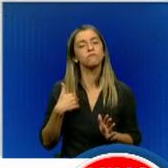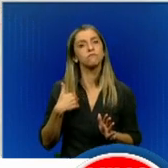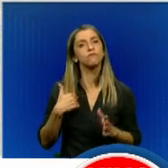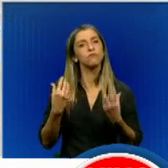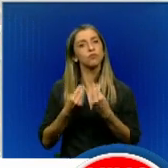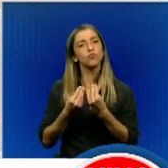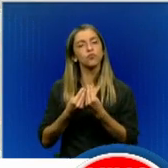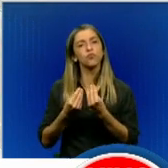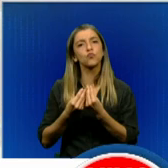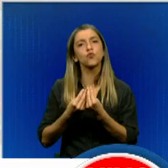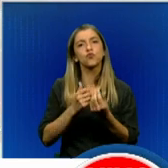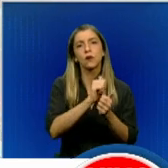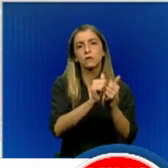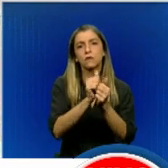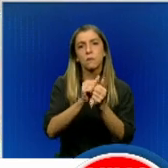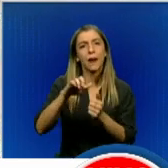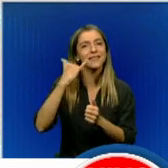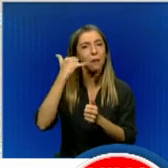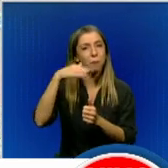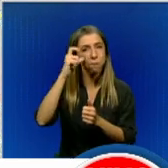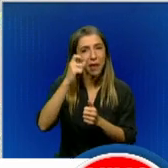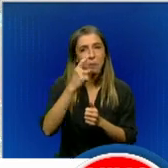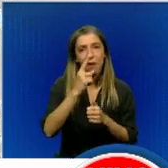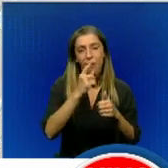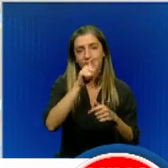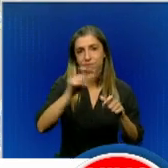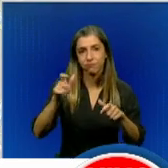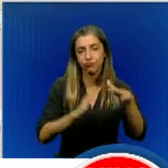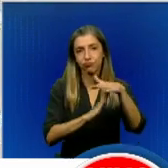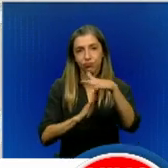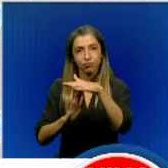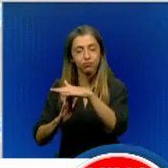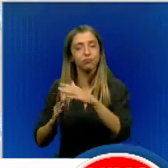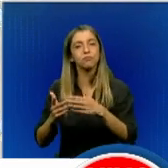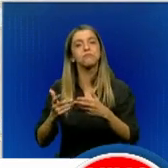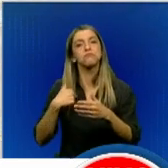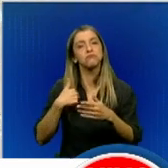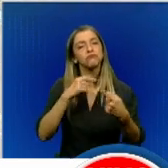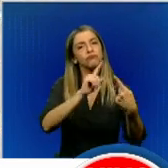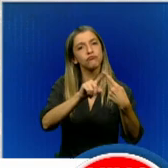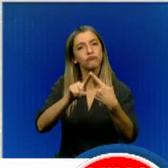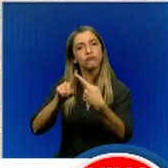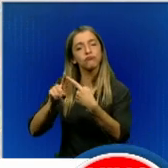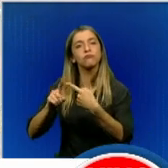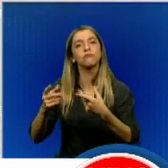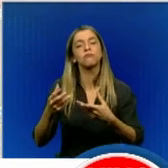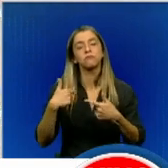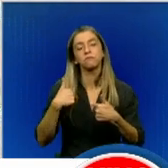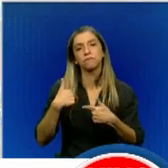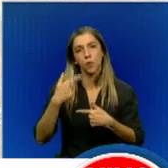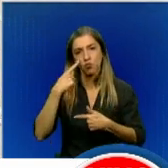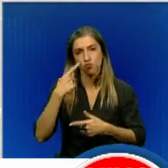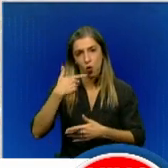pymes al tratamiento de este proyecto digo para poner un baño de realidad